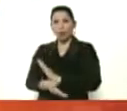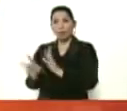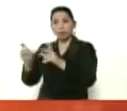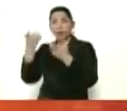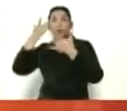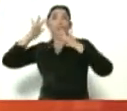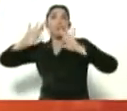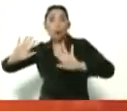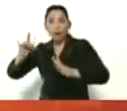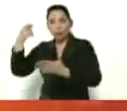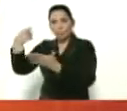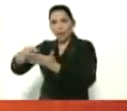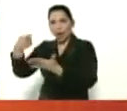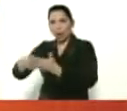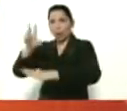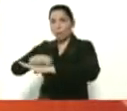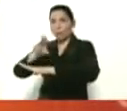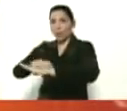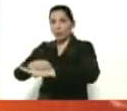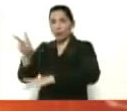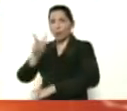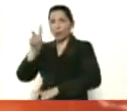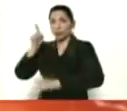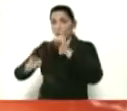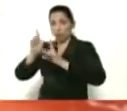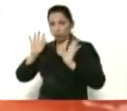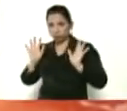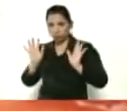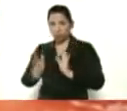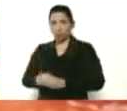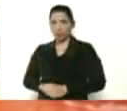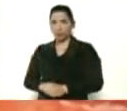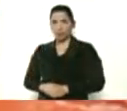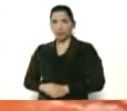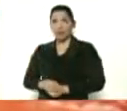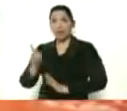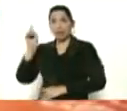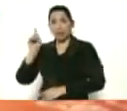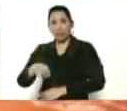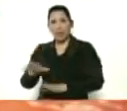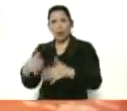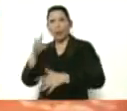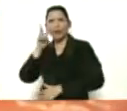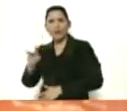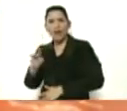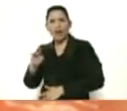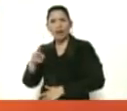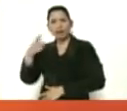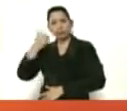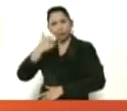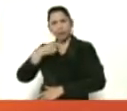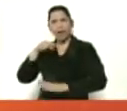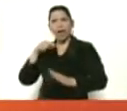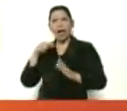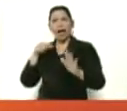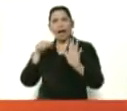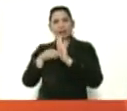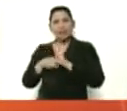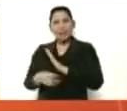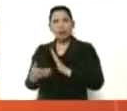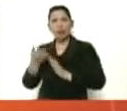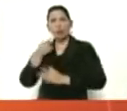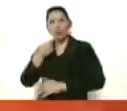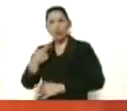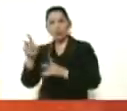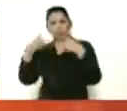supuesto incentivo a algunos médicos. Y además, cuando uno ve la realidad, hay un artículo de AP que